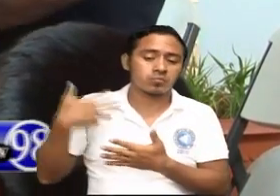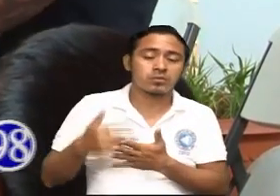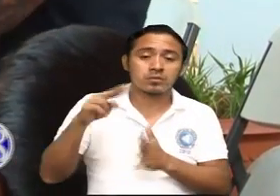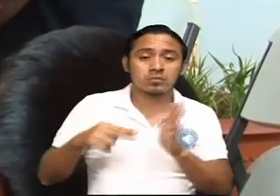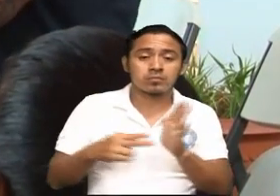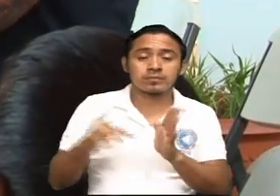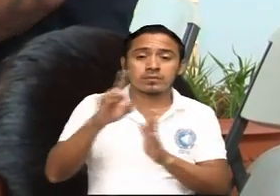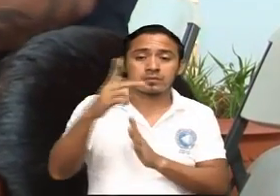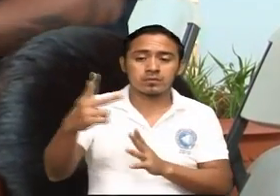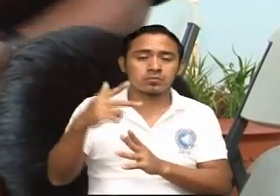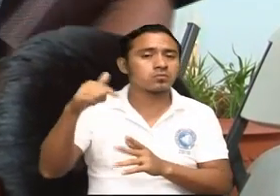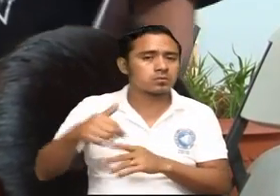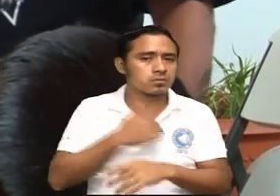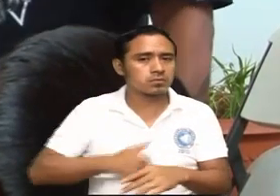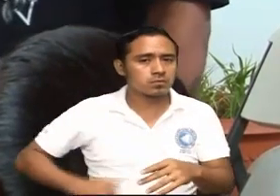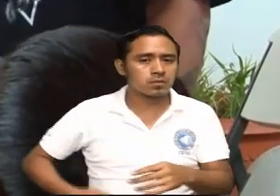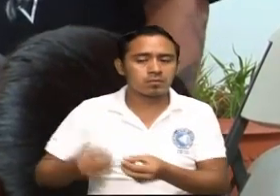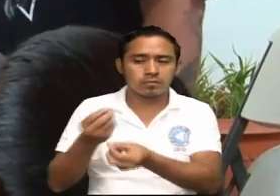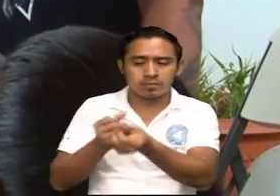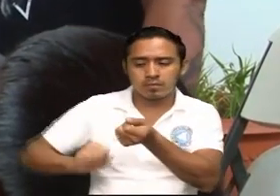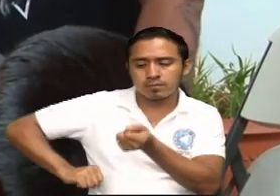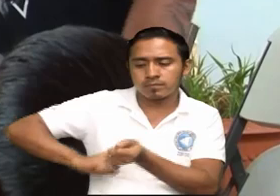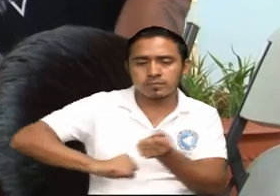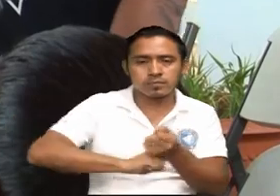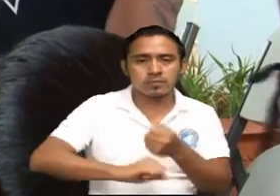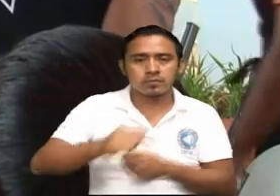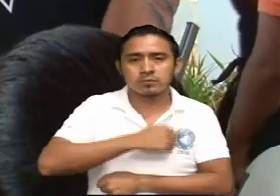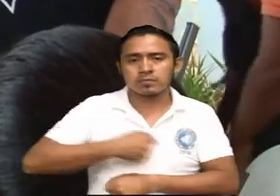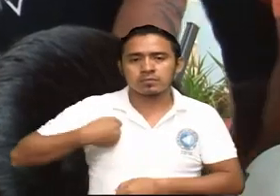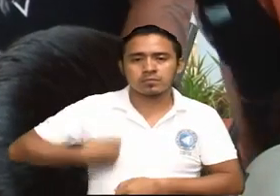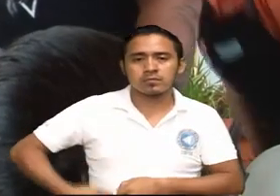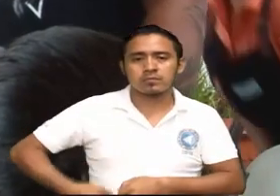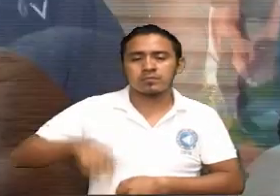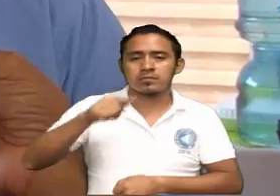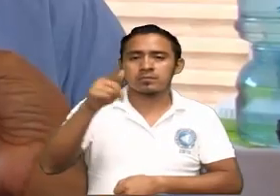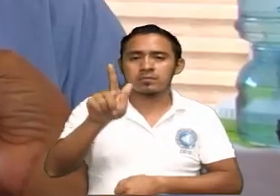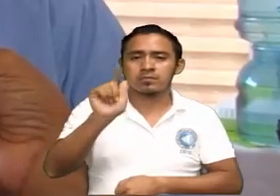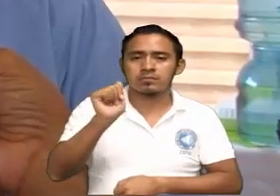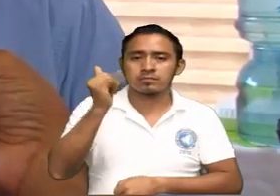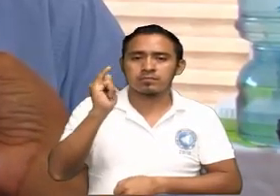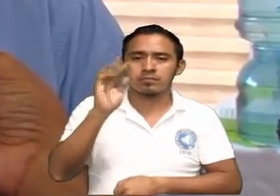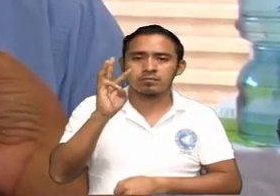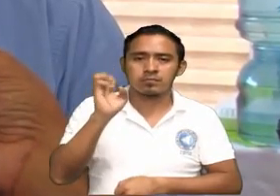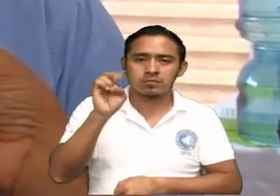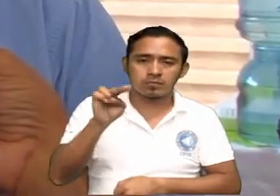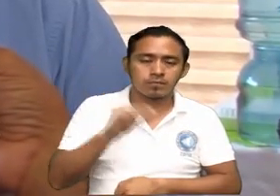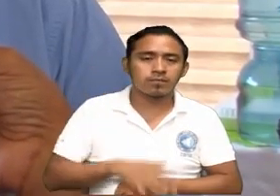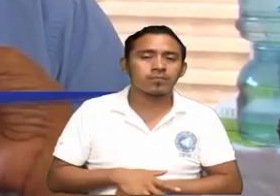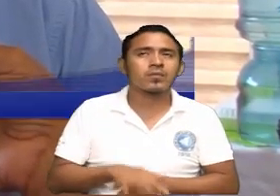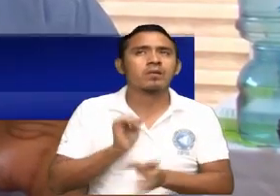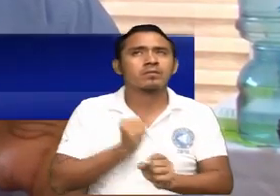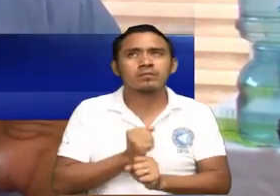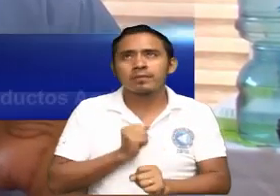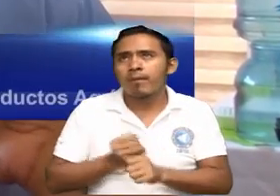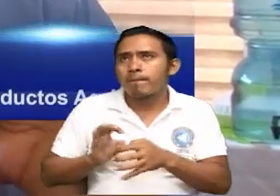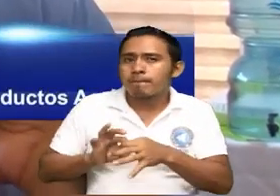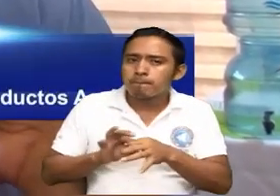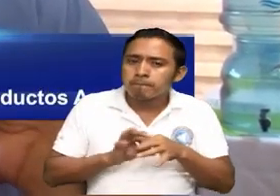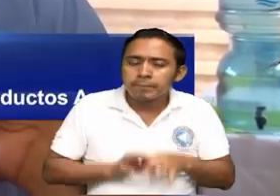este ministerio con el financiamiento del gobierno de China-Taiwán. Estamos trabajando junto con